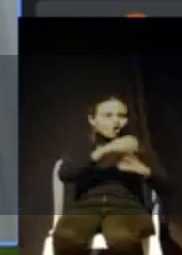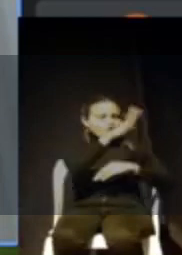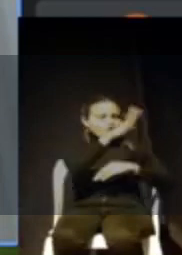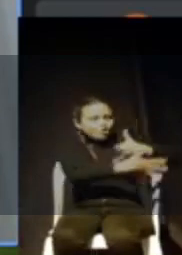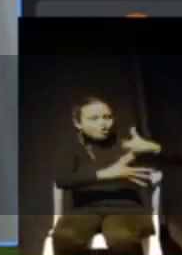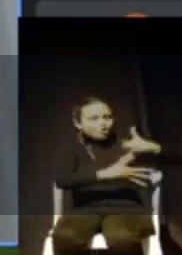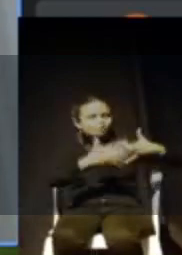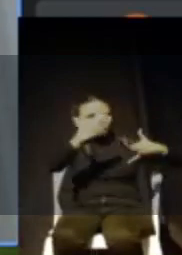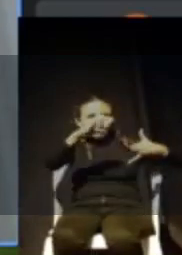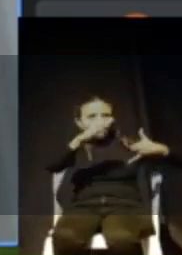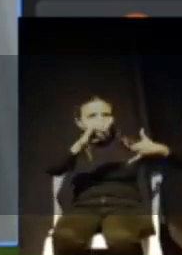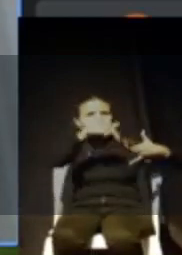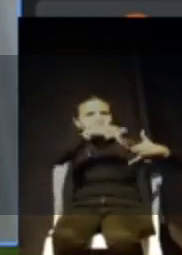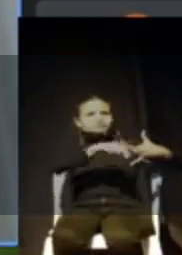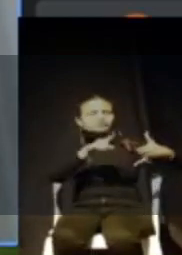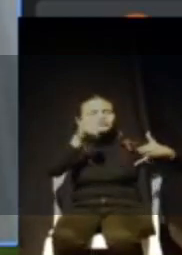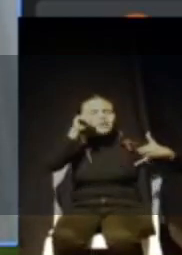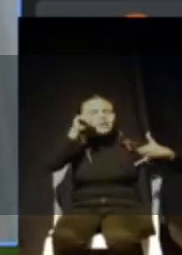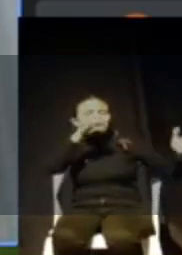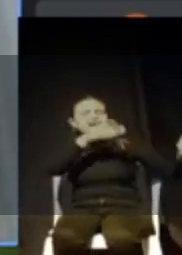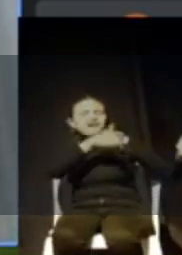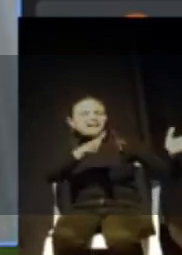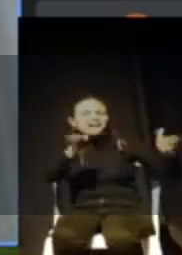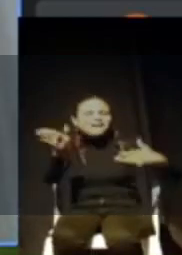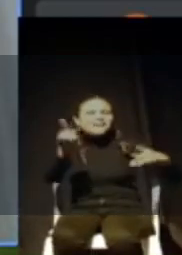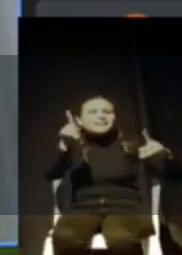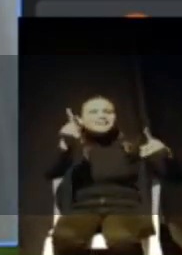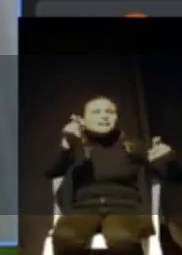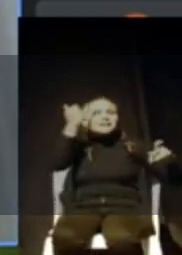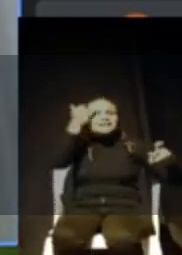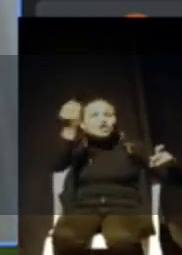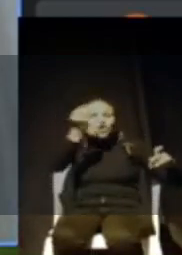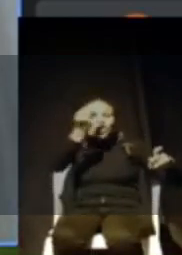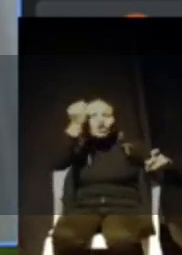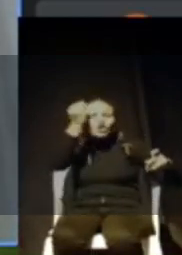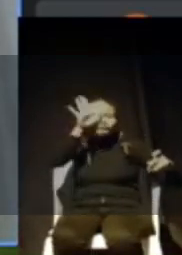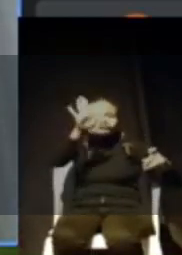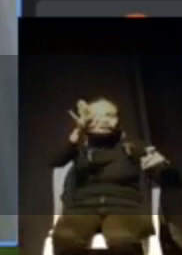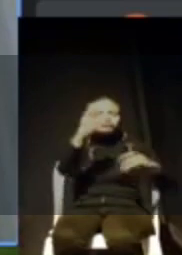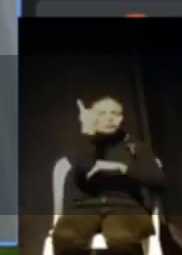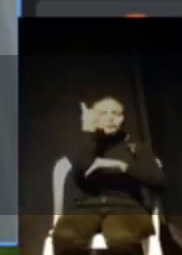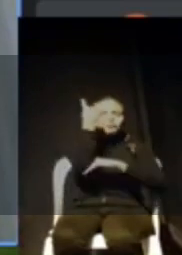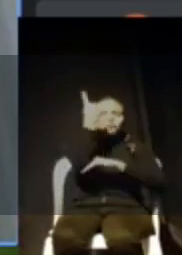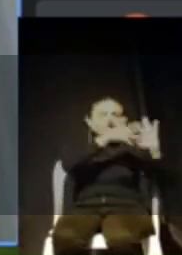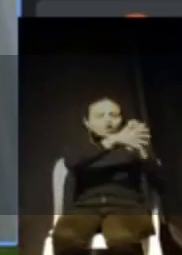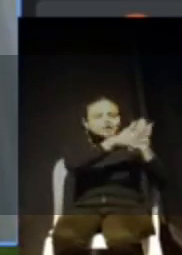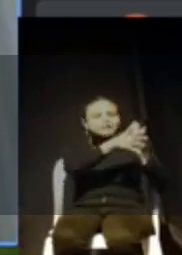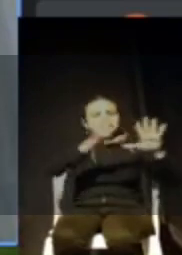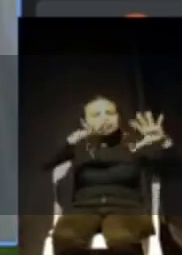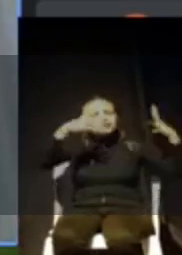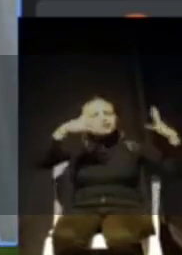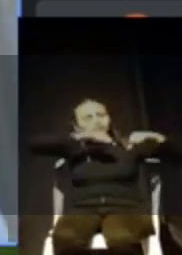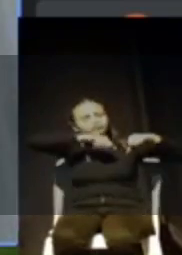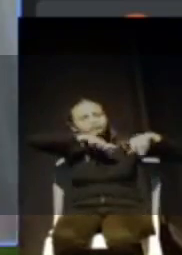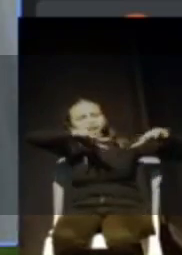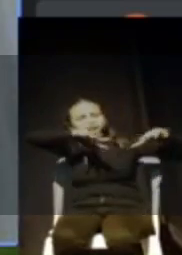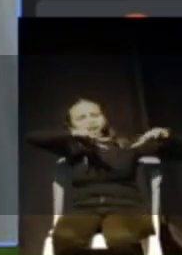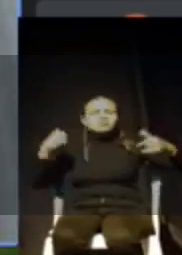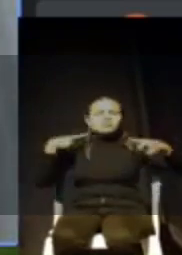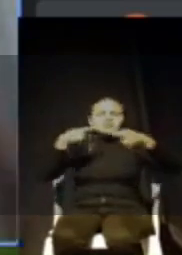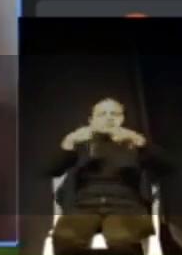dinámicas geopolíticas y culturales en perspectiva de la globalidad en el siglo XXI.